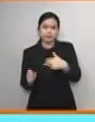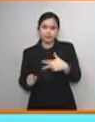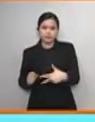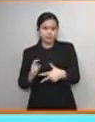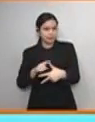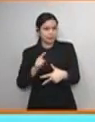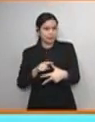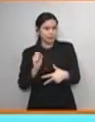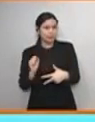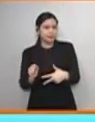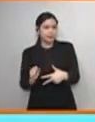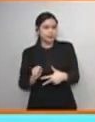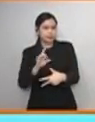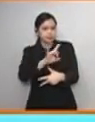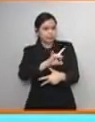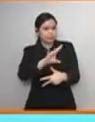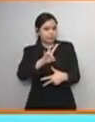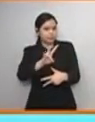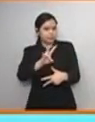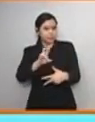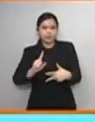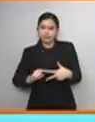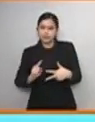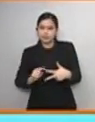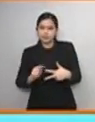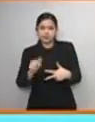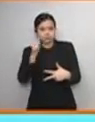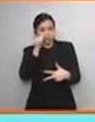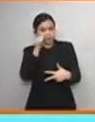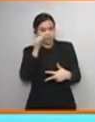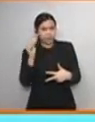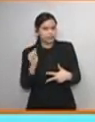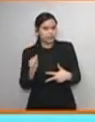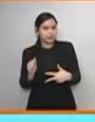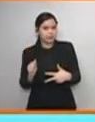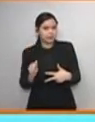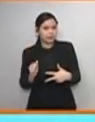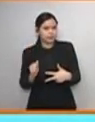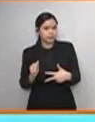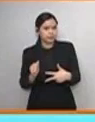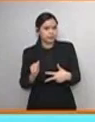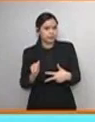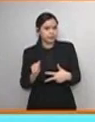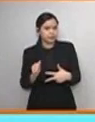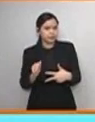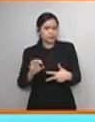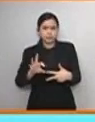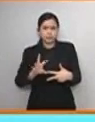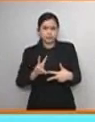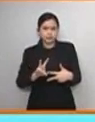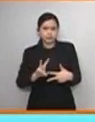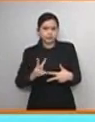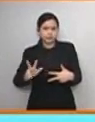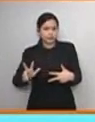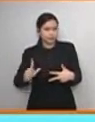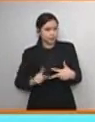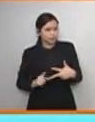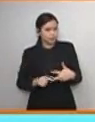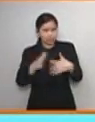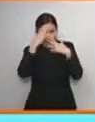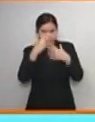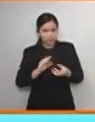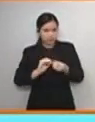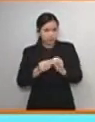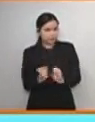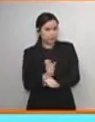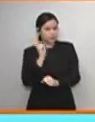ganador. Y ese es el 87. Segundo número ganador, atentos. Y este es el 73,